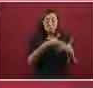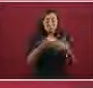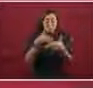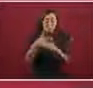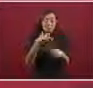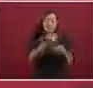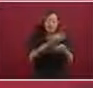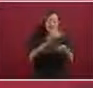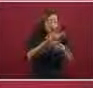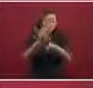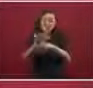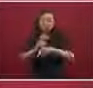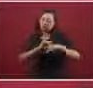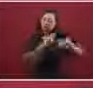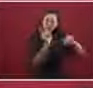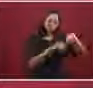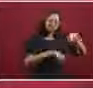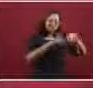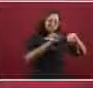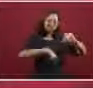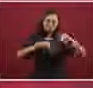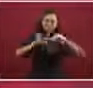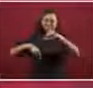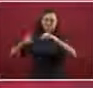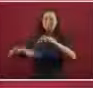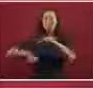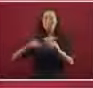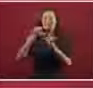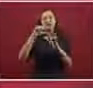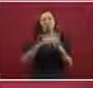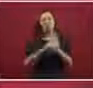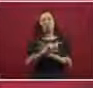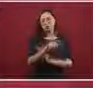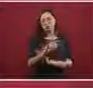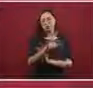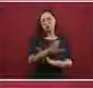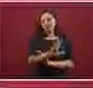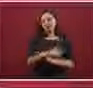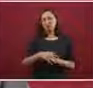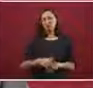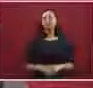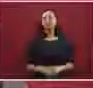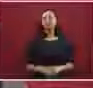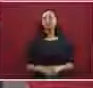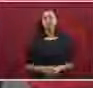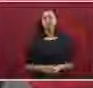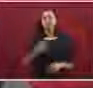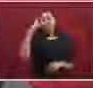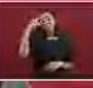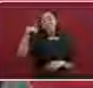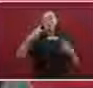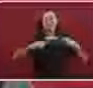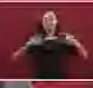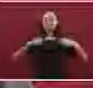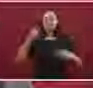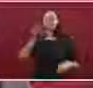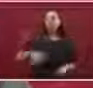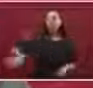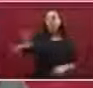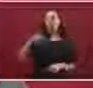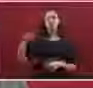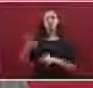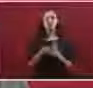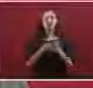todos esos obstáculos, todos esos candados al 35 constitucional y que los ciudadanos puedan ejercer su